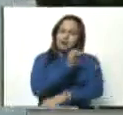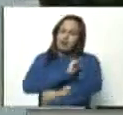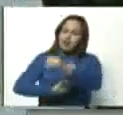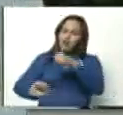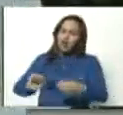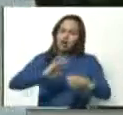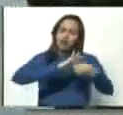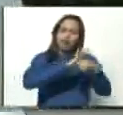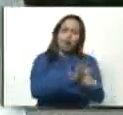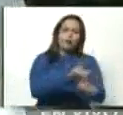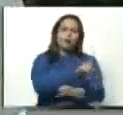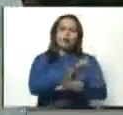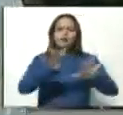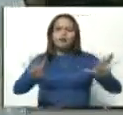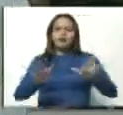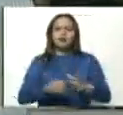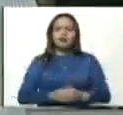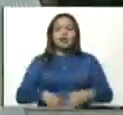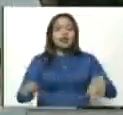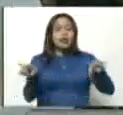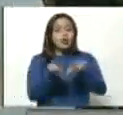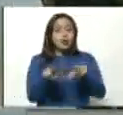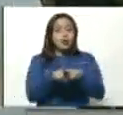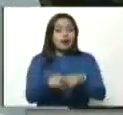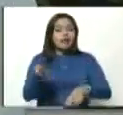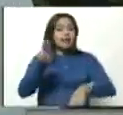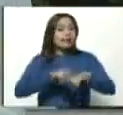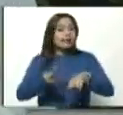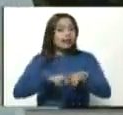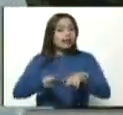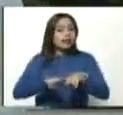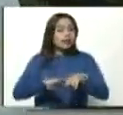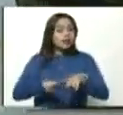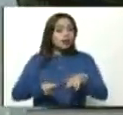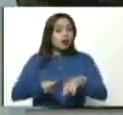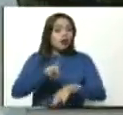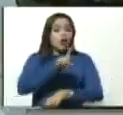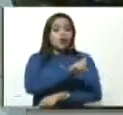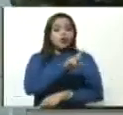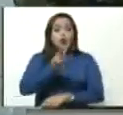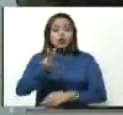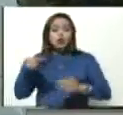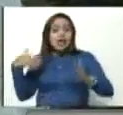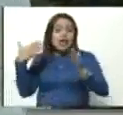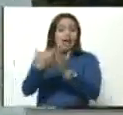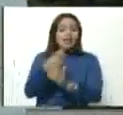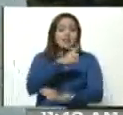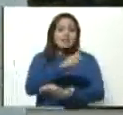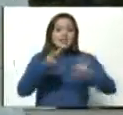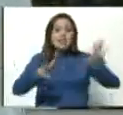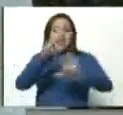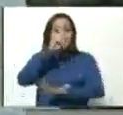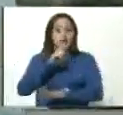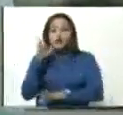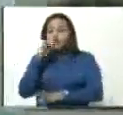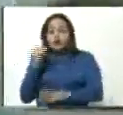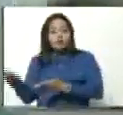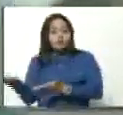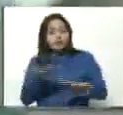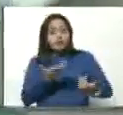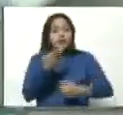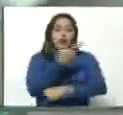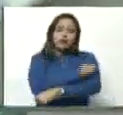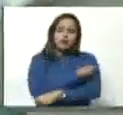contra el COVID. Igualmente, aquellos niños de 10, 12 años, 17 años que todavía no han venido a